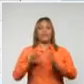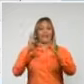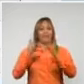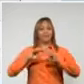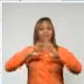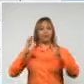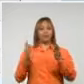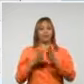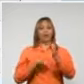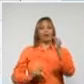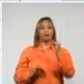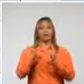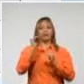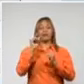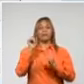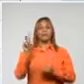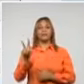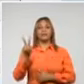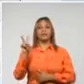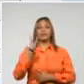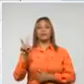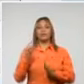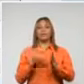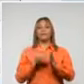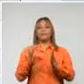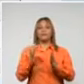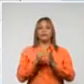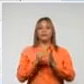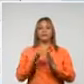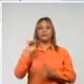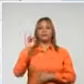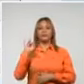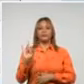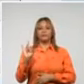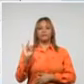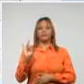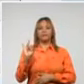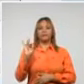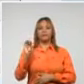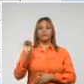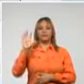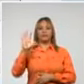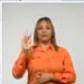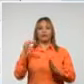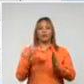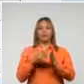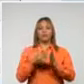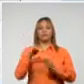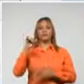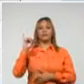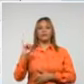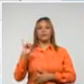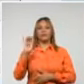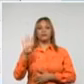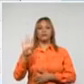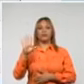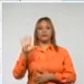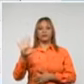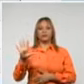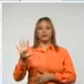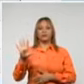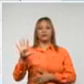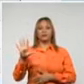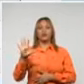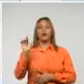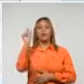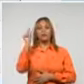asciende a 22.705.000 645